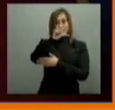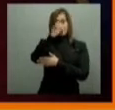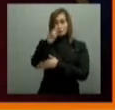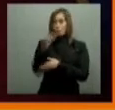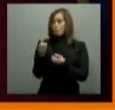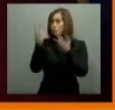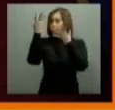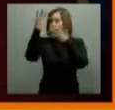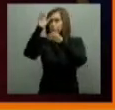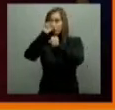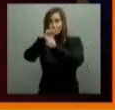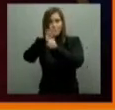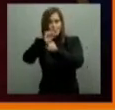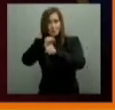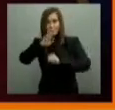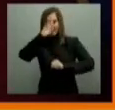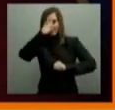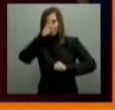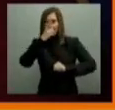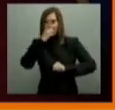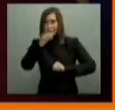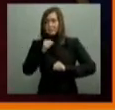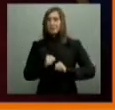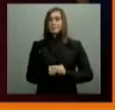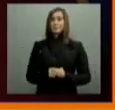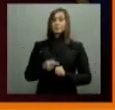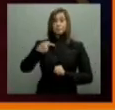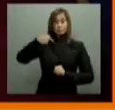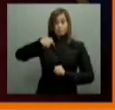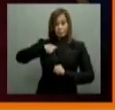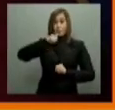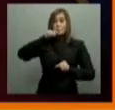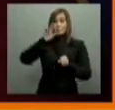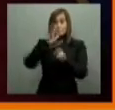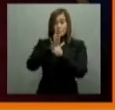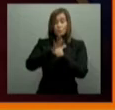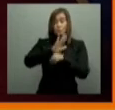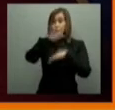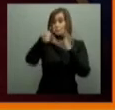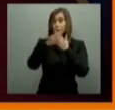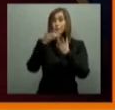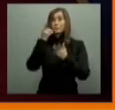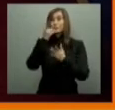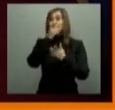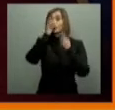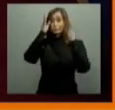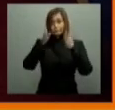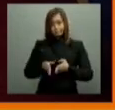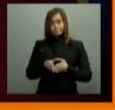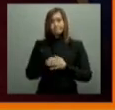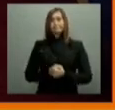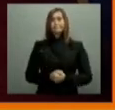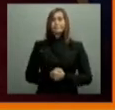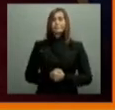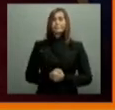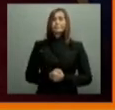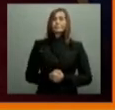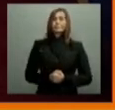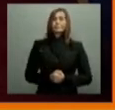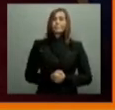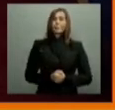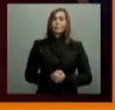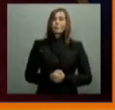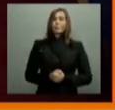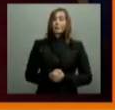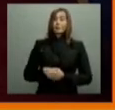que este gobierno actúa seguro y con planificación yo no voy a dar opinión de esto porque el pueblo el pueblo yo siempre